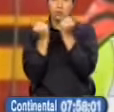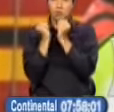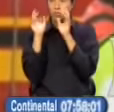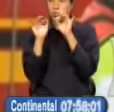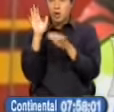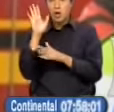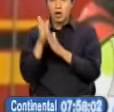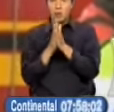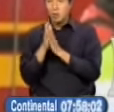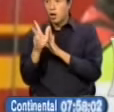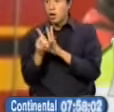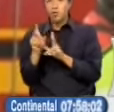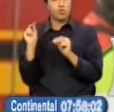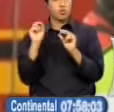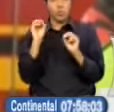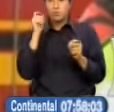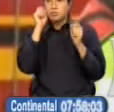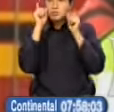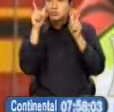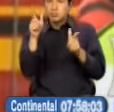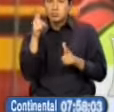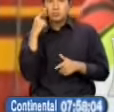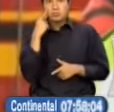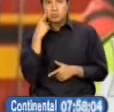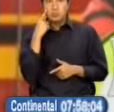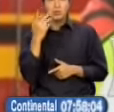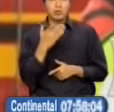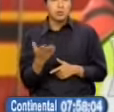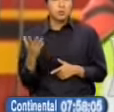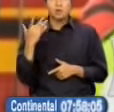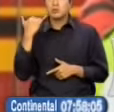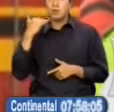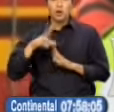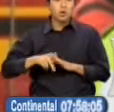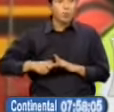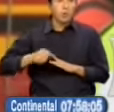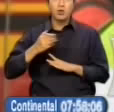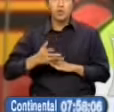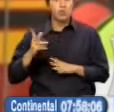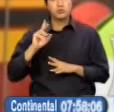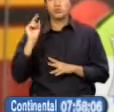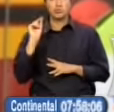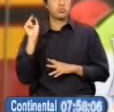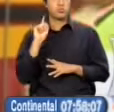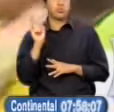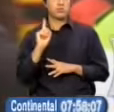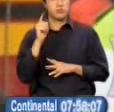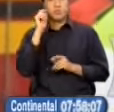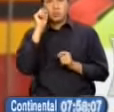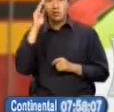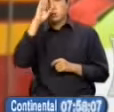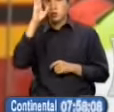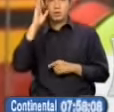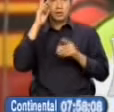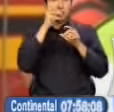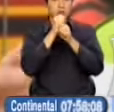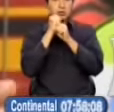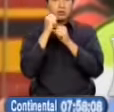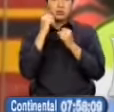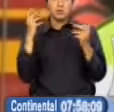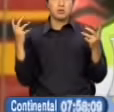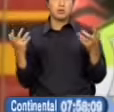vengan a disfrutar del espectáculo sino que se hagan con el documentos celulares perdidos hemos desplegado equipos de seguridad